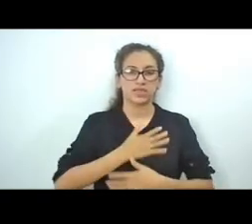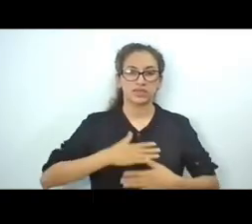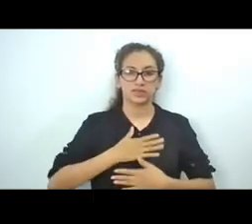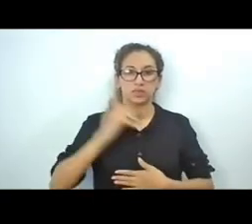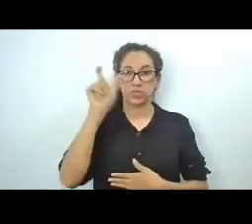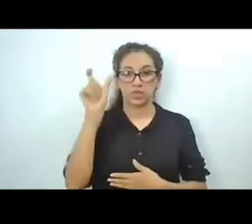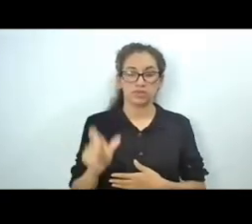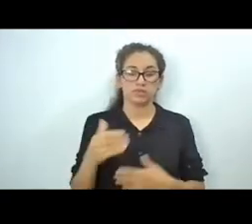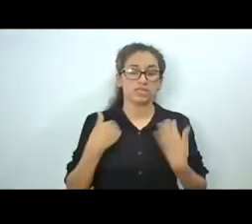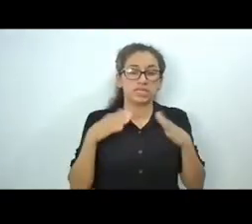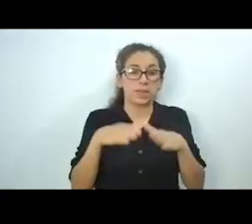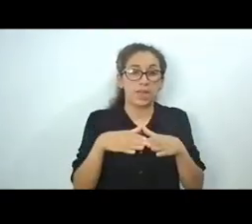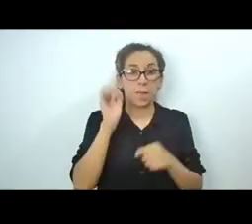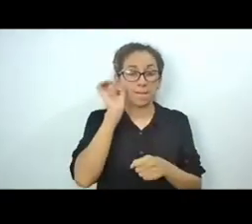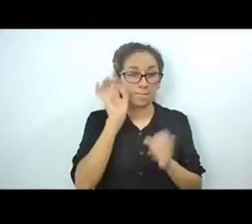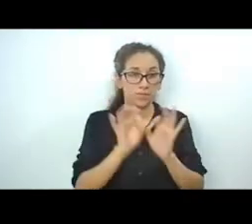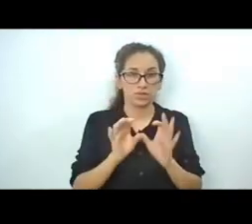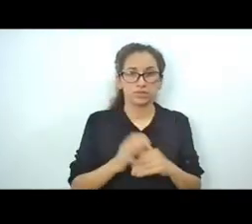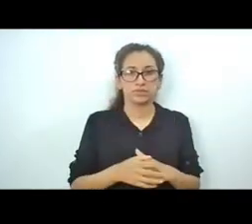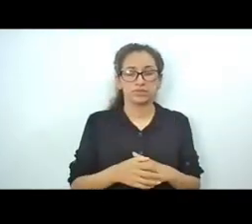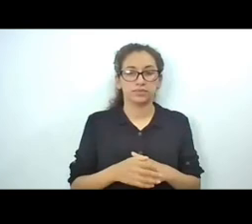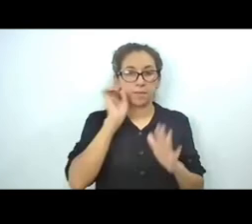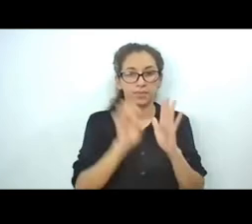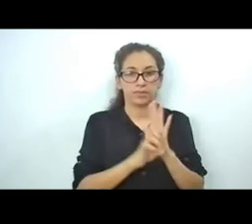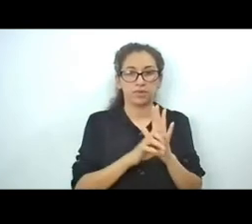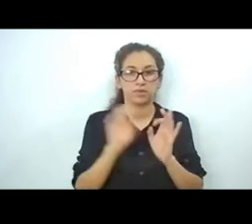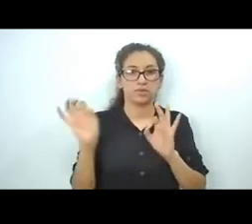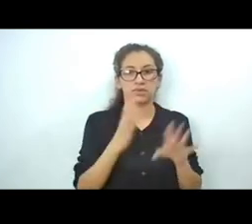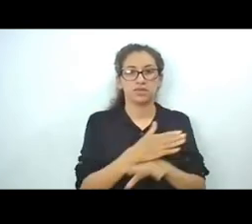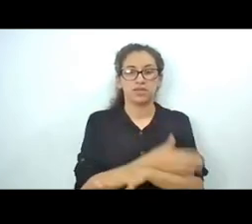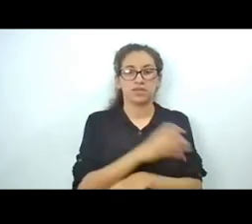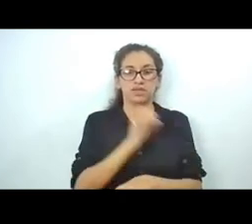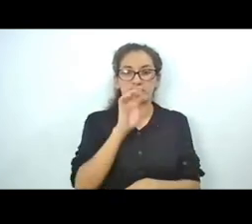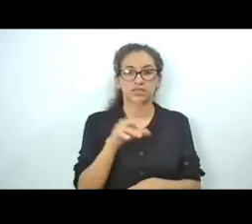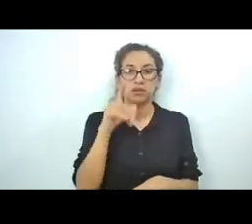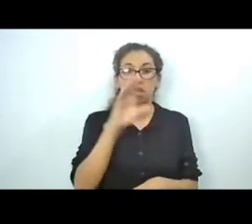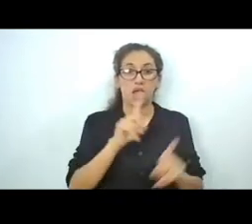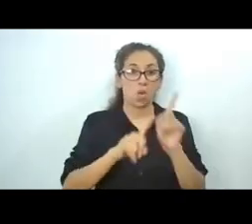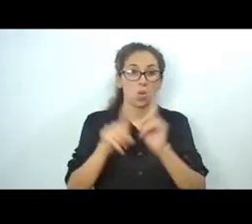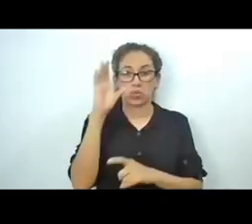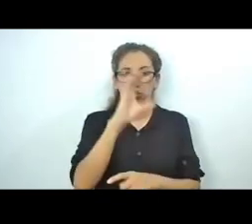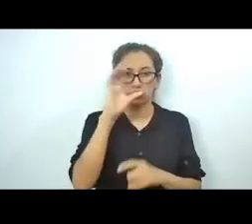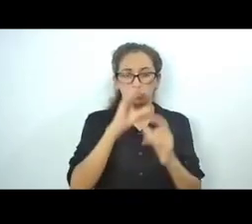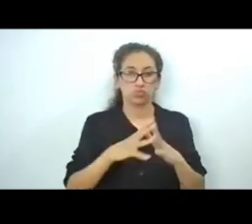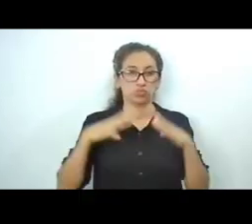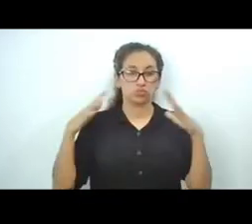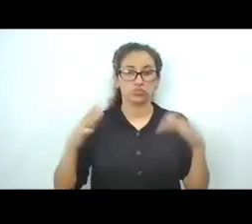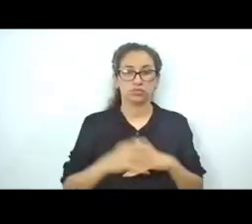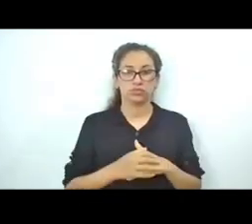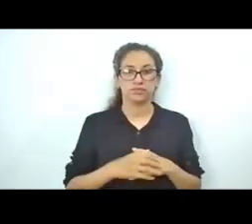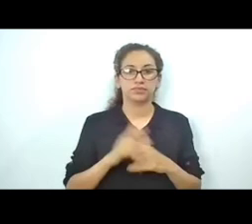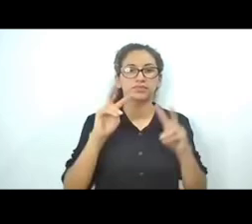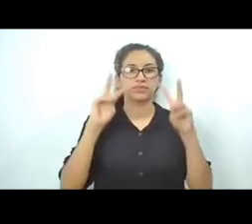tenga una vagina, por ejemplo, ¿no? Porque culturalmente, como bien han señalado, nos fijamos mucho en ello. Esto herencia, pues, de la información